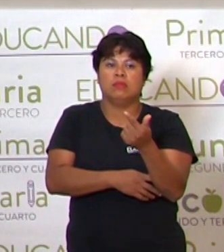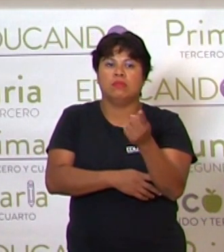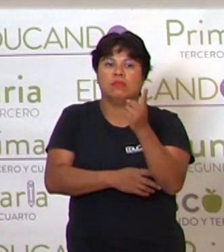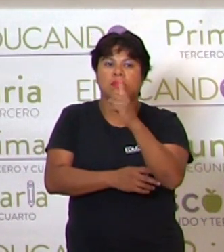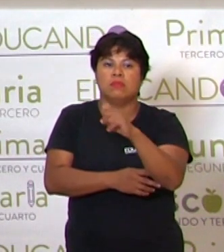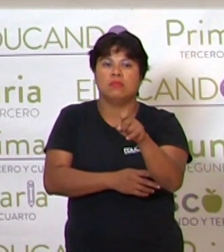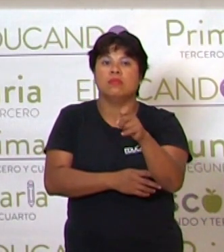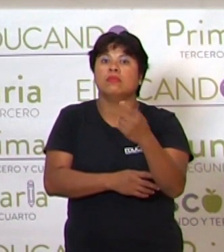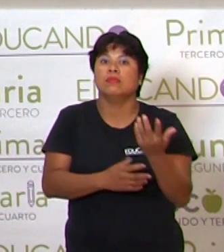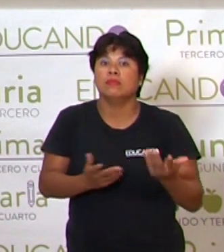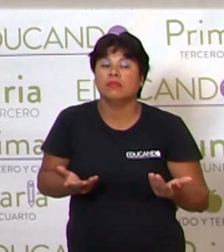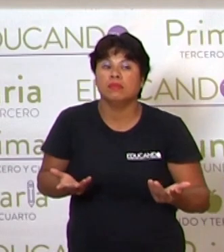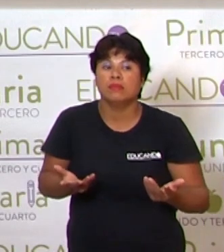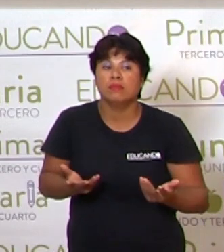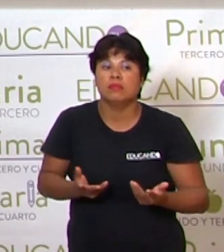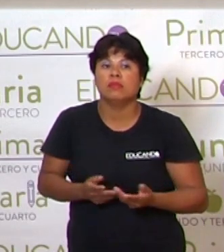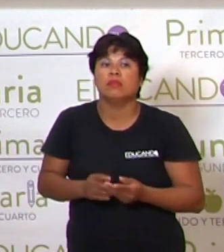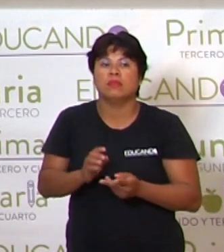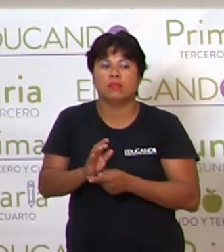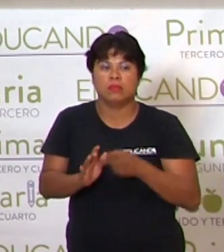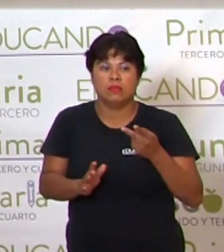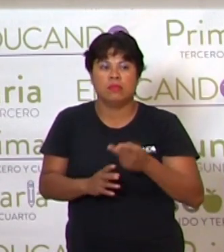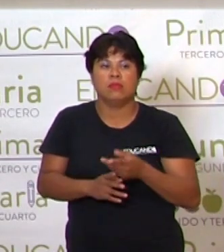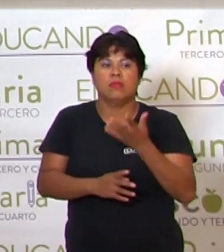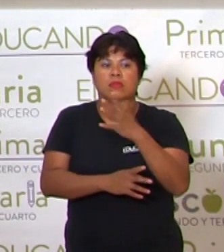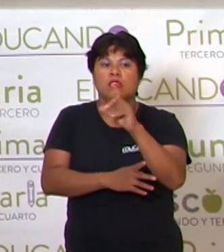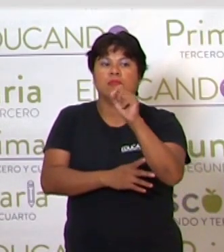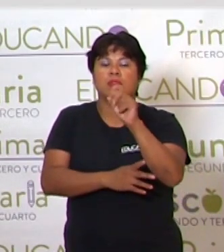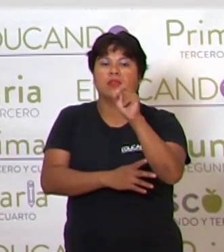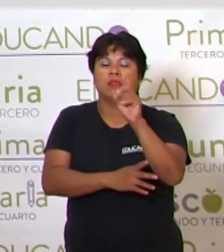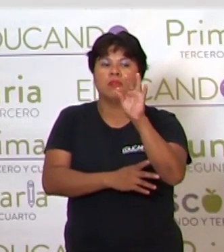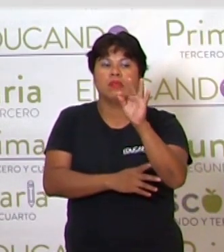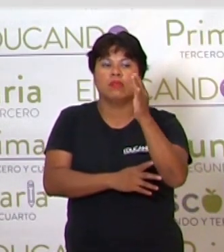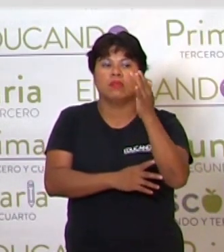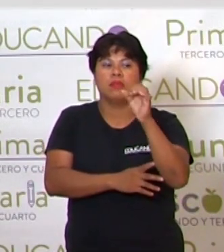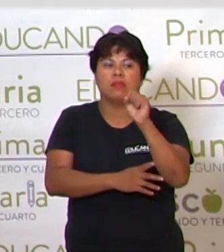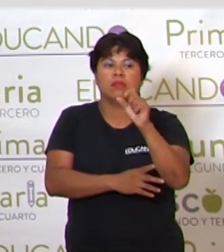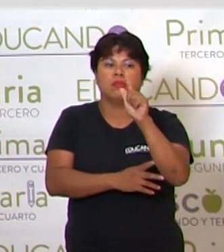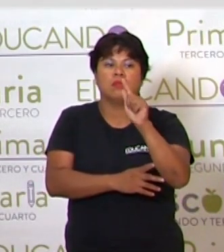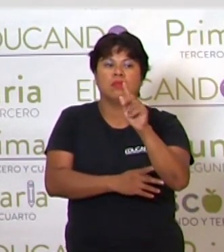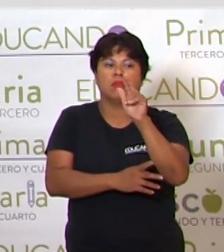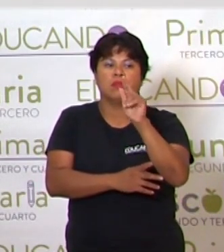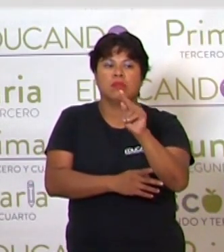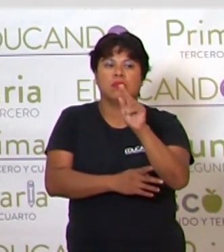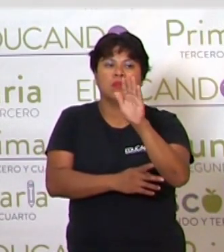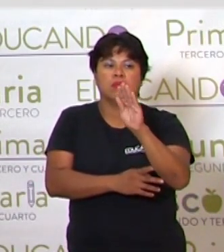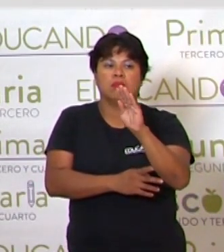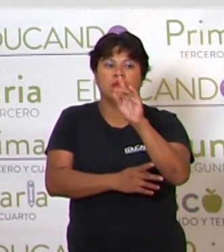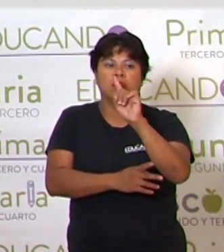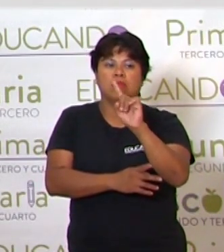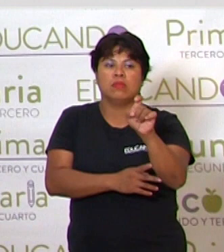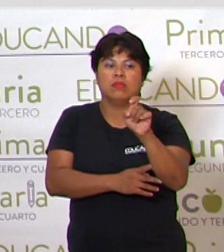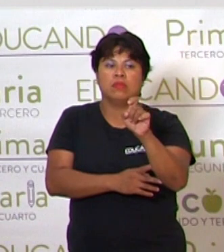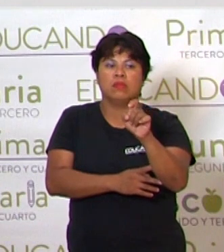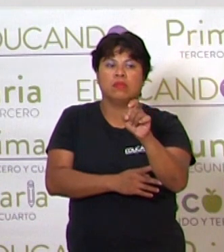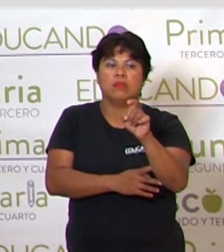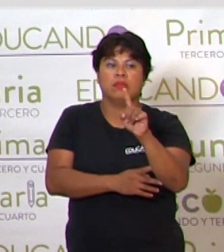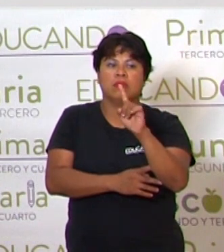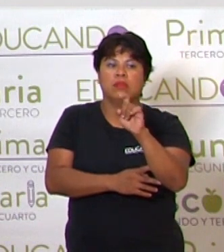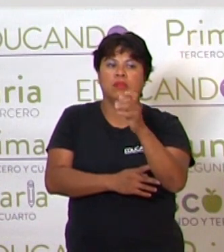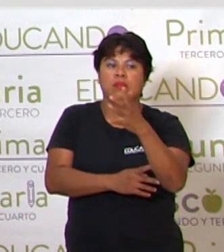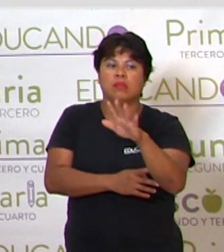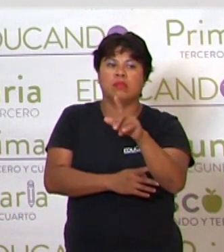¿Siento qué? A ver, vamos a contarlo. 10, 20, 30, 40, 50, 60, 70, 80, 90,